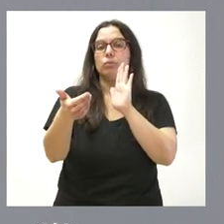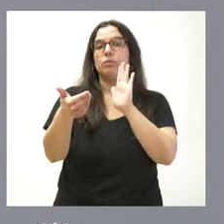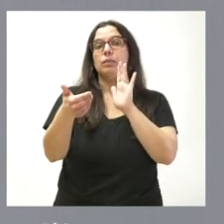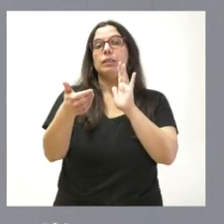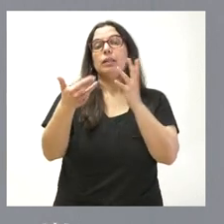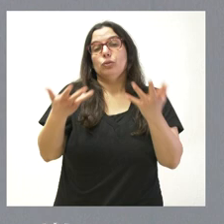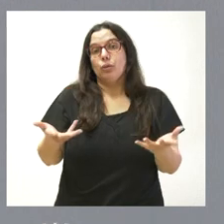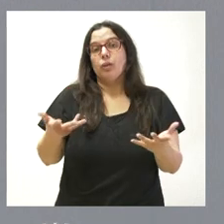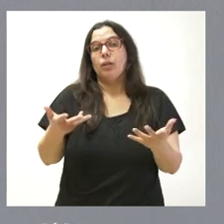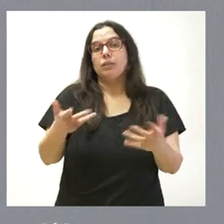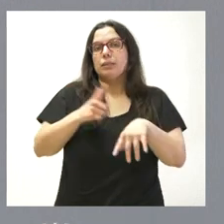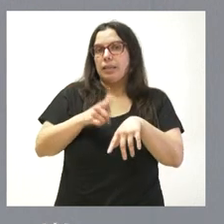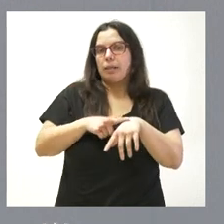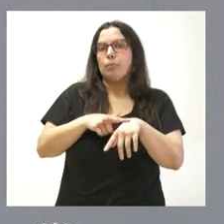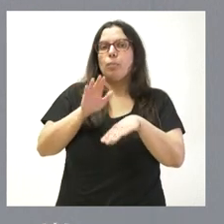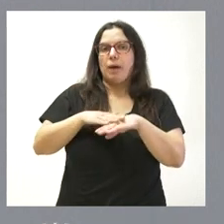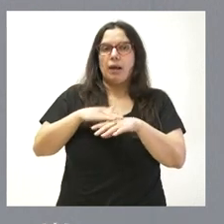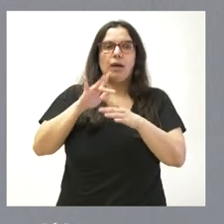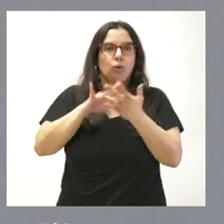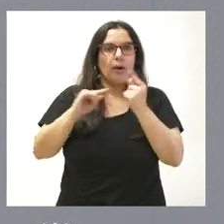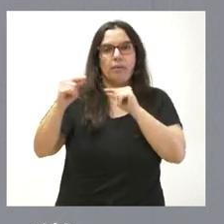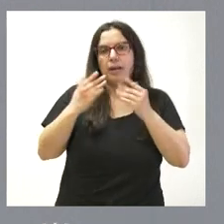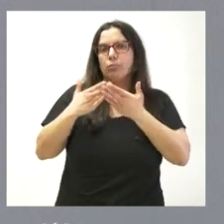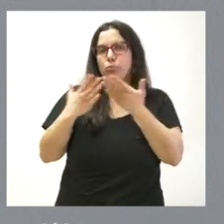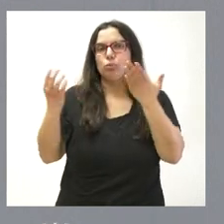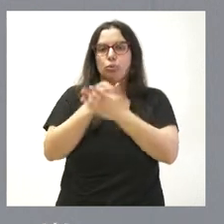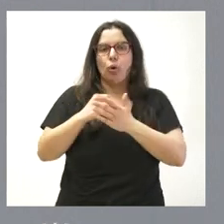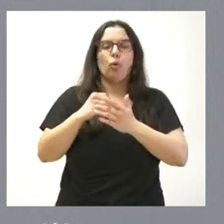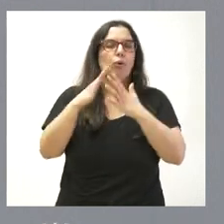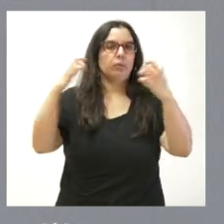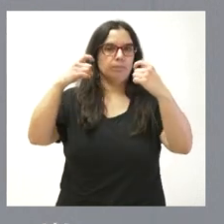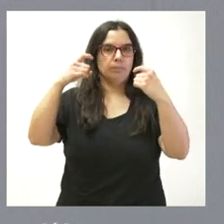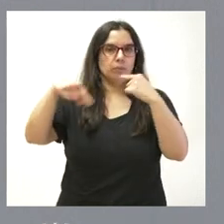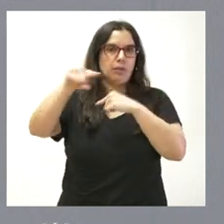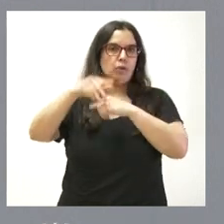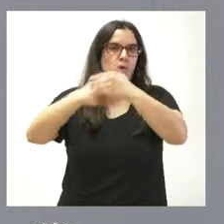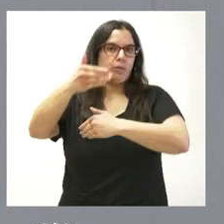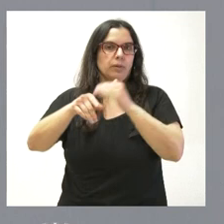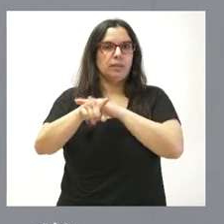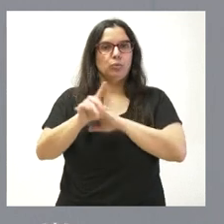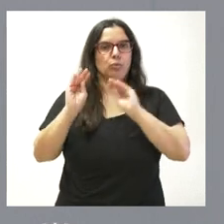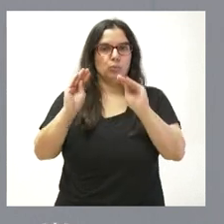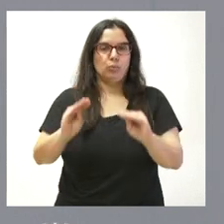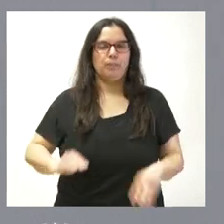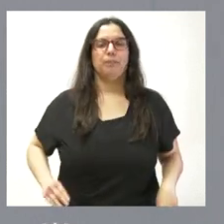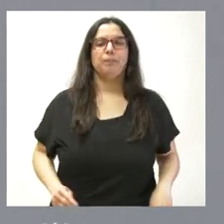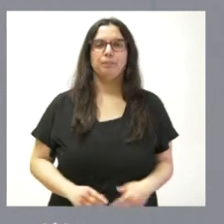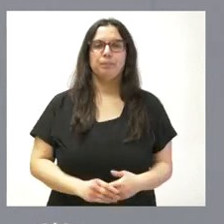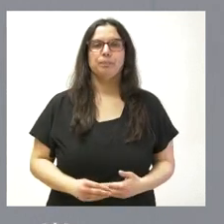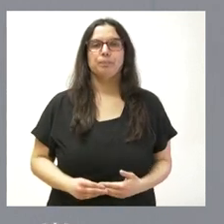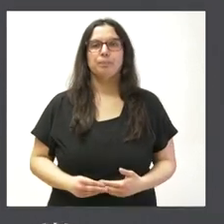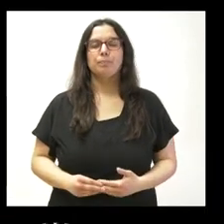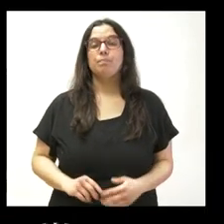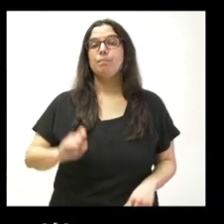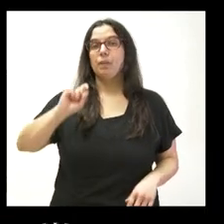por tanto daremos el tiempo para que este debate se produzca y pasa el trabajo a las desde Castilla y león como les he comentado tenemos en